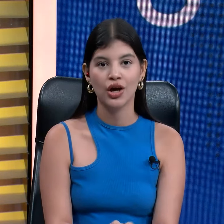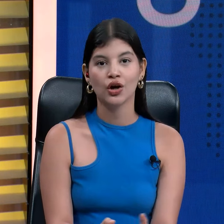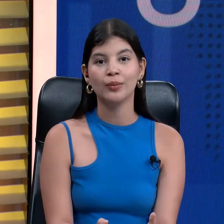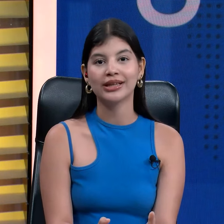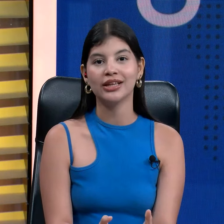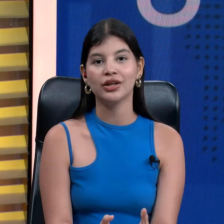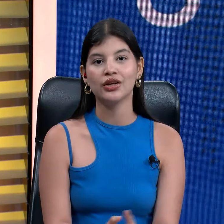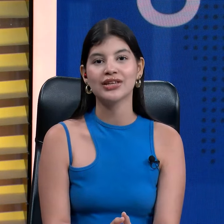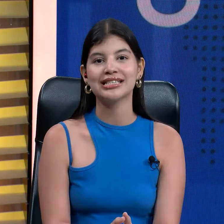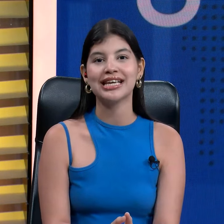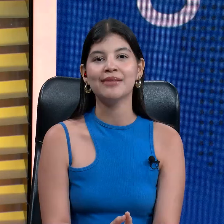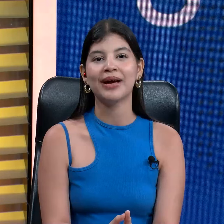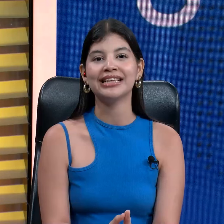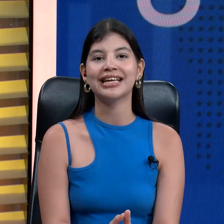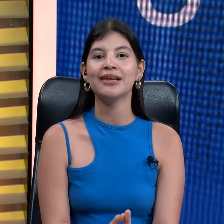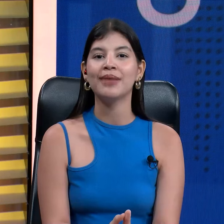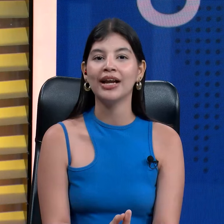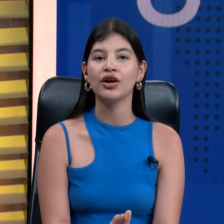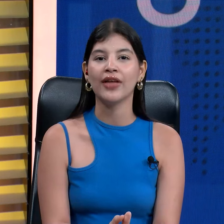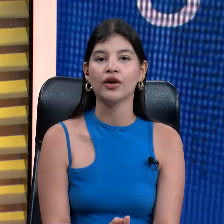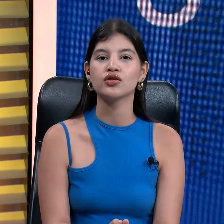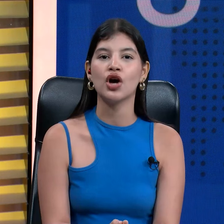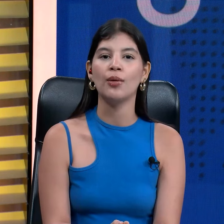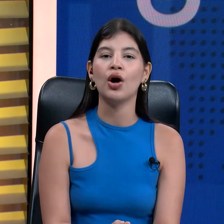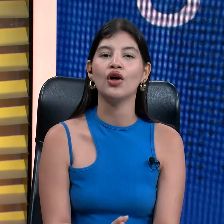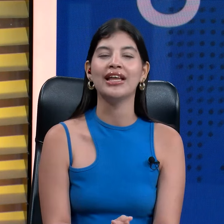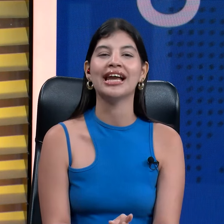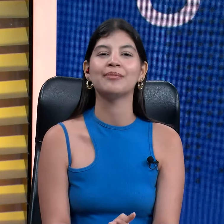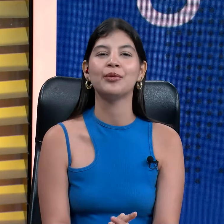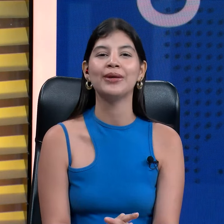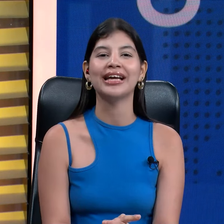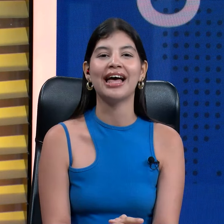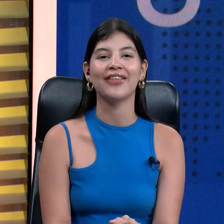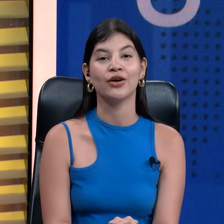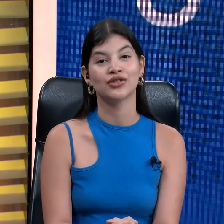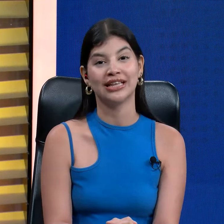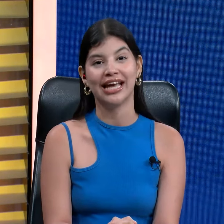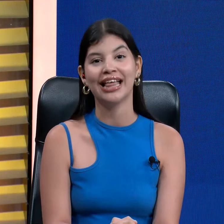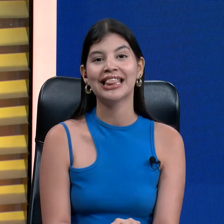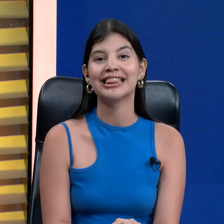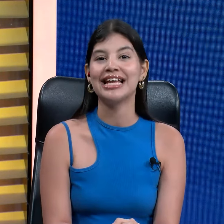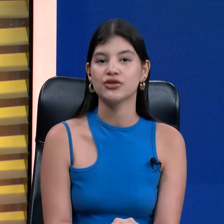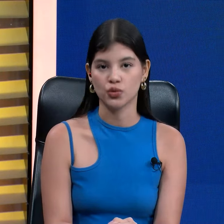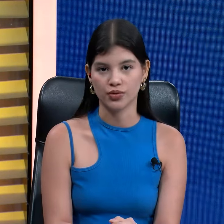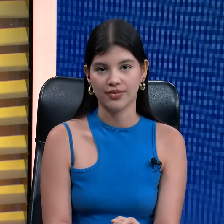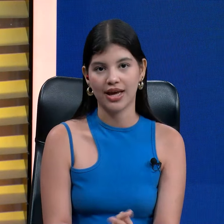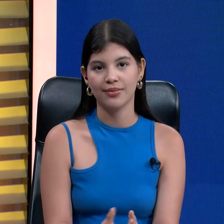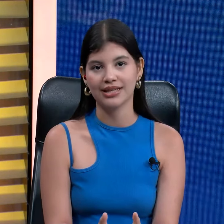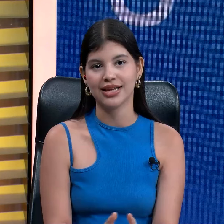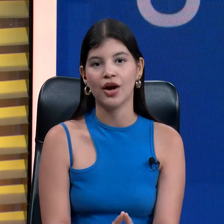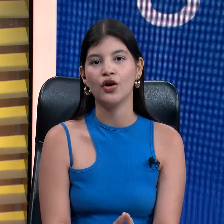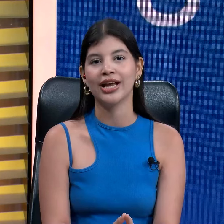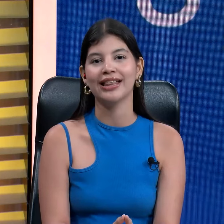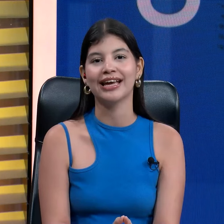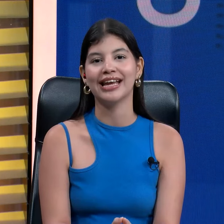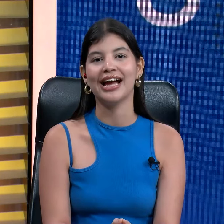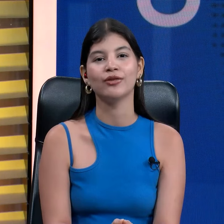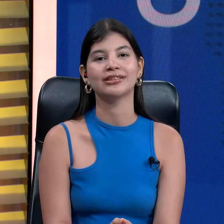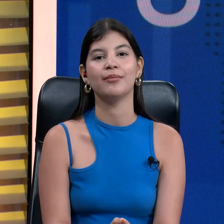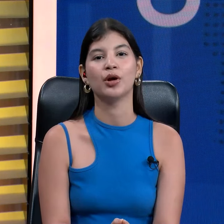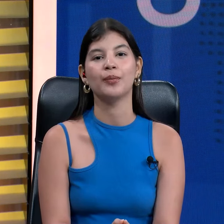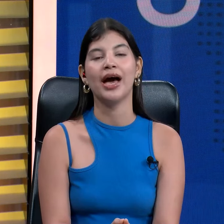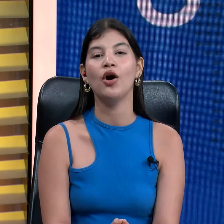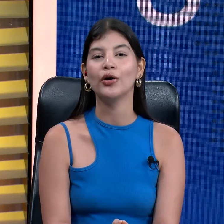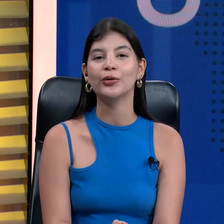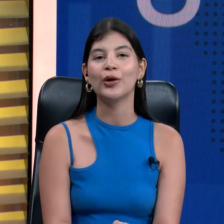Unidas, convirtiéndonos así en país hermano de Kosovo o de la República de Osetia del Sur. Es más, es hora de crear